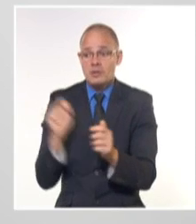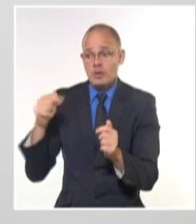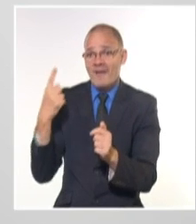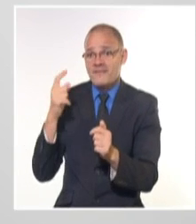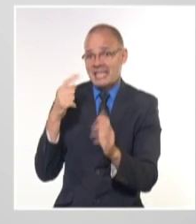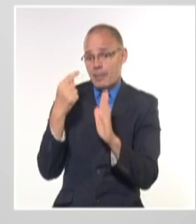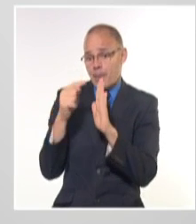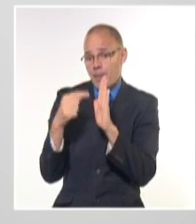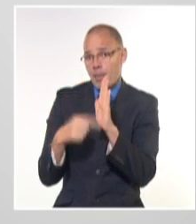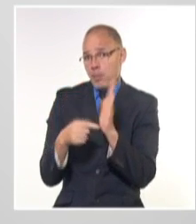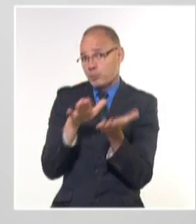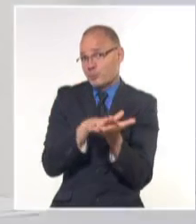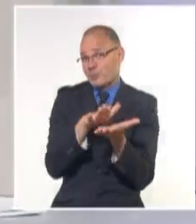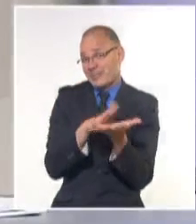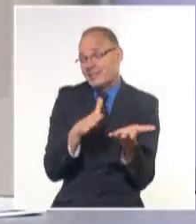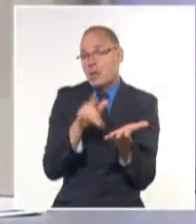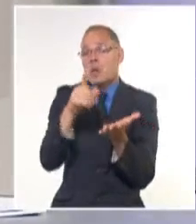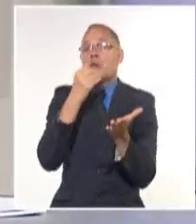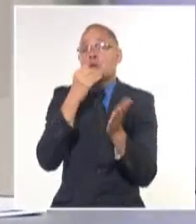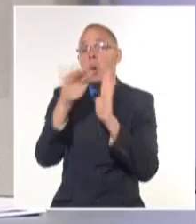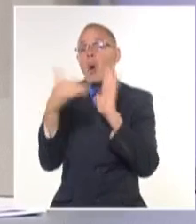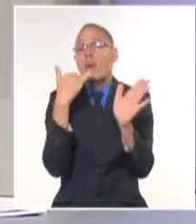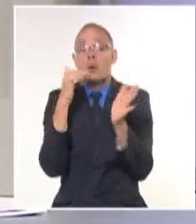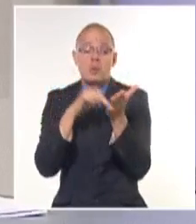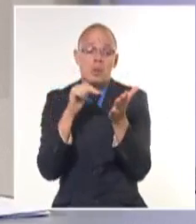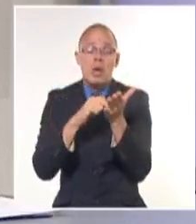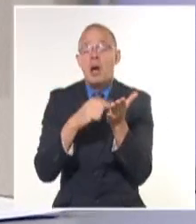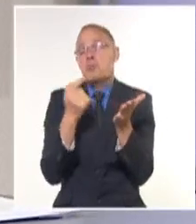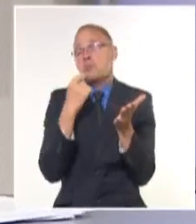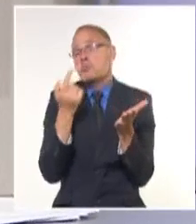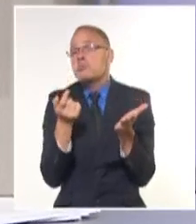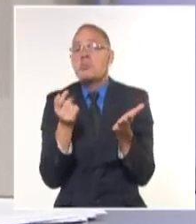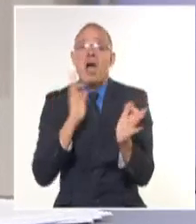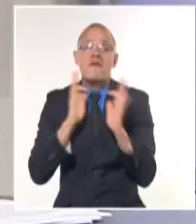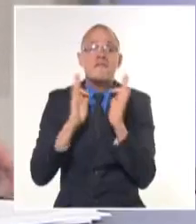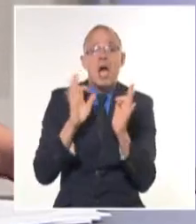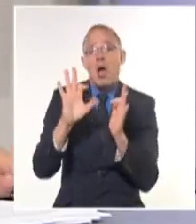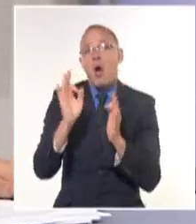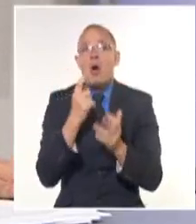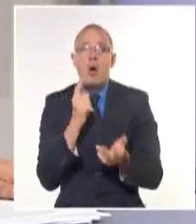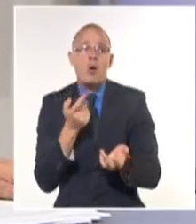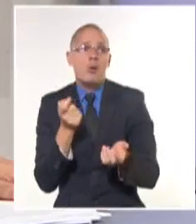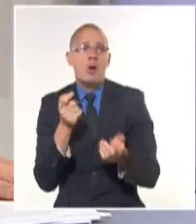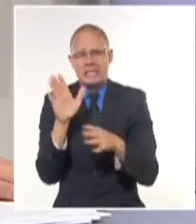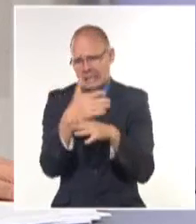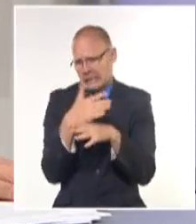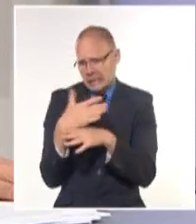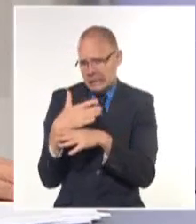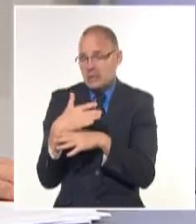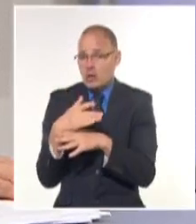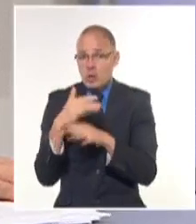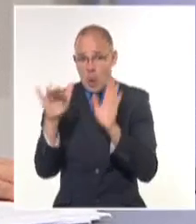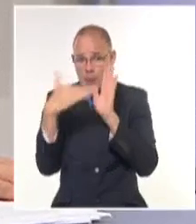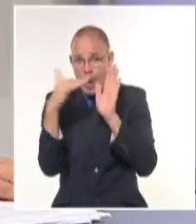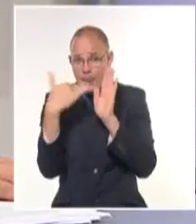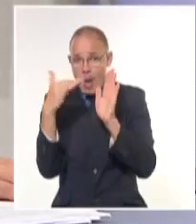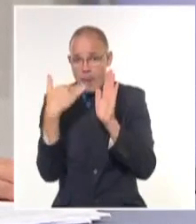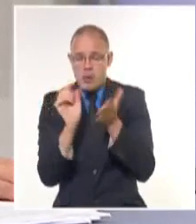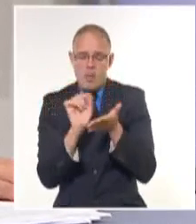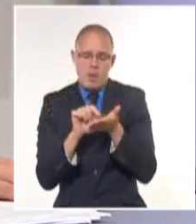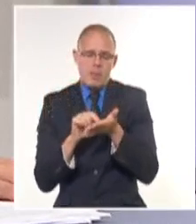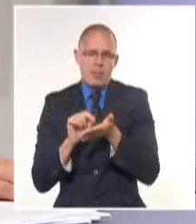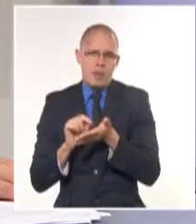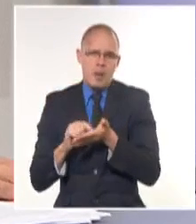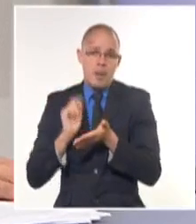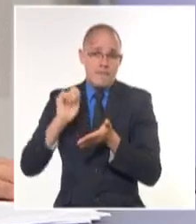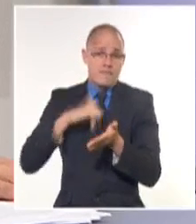todo lo que a usted se le ocurra, y me puede decir a través de redes sociales, a través de cualquier vía, y nosotros lo vamos a incorporar aquí a